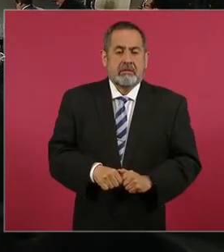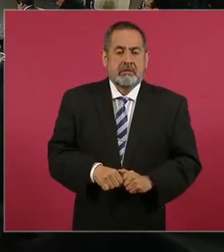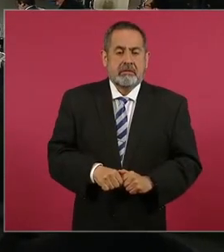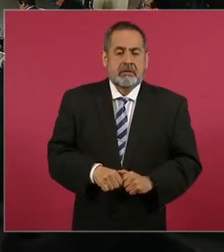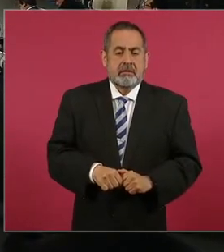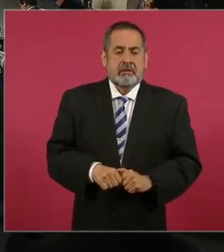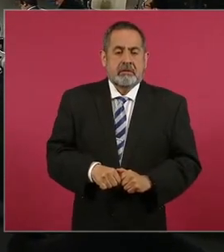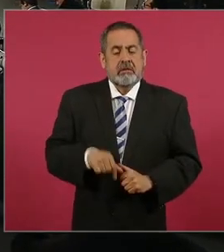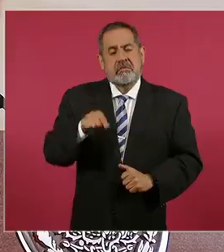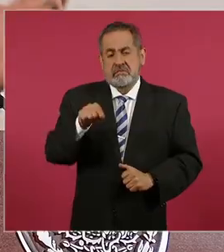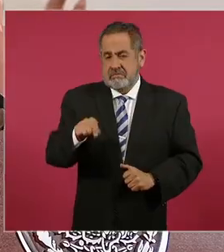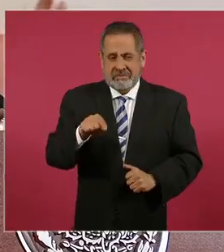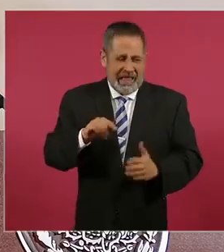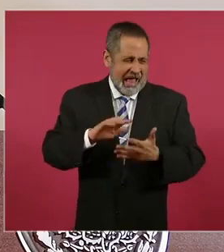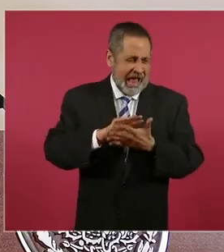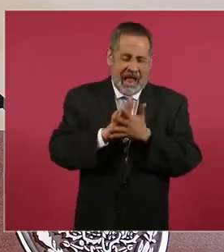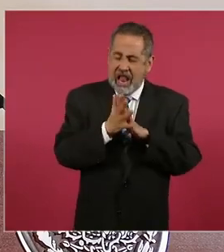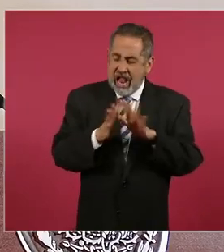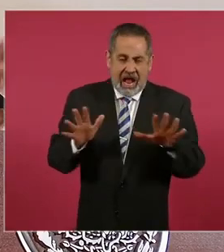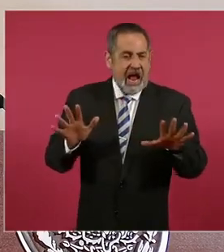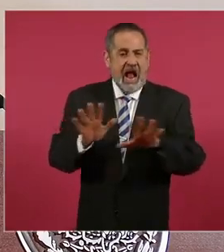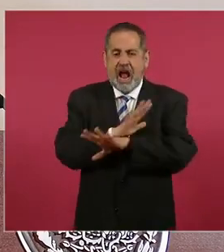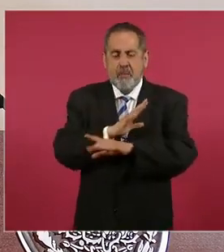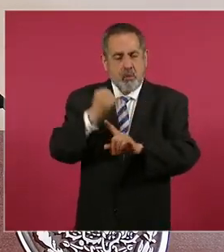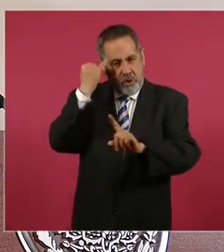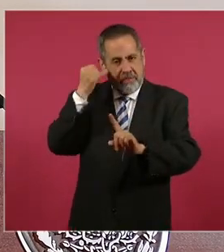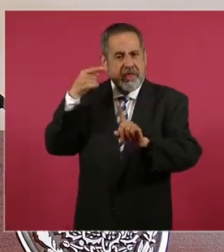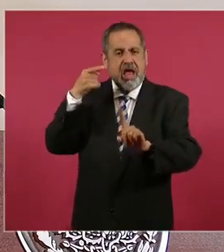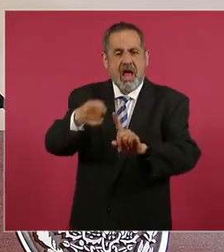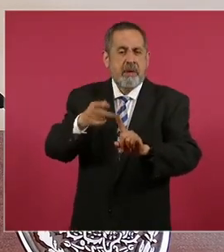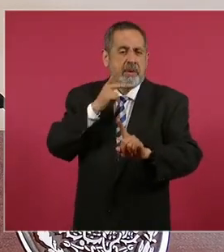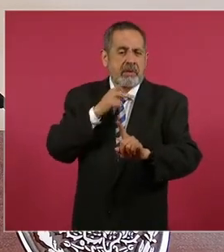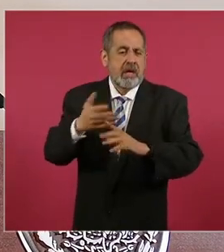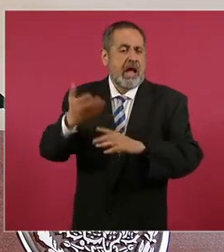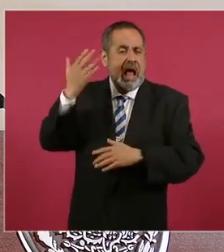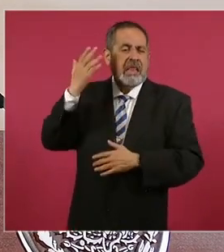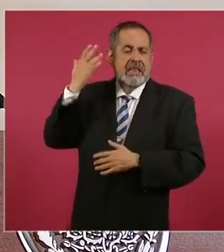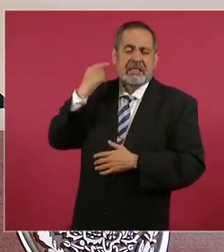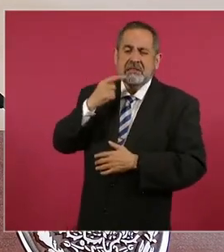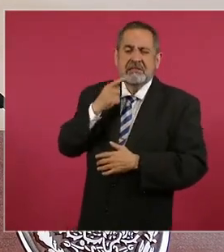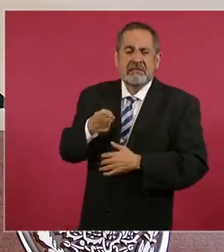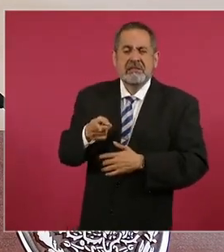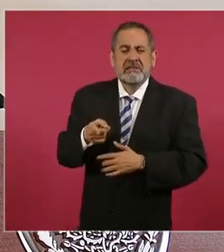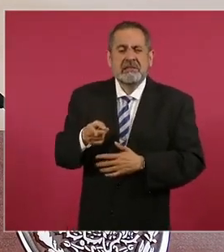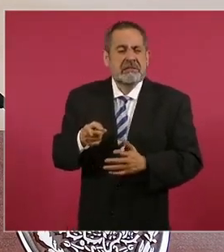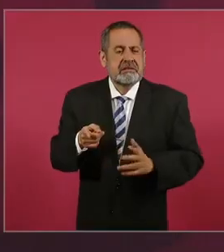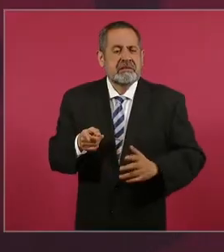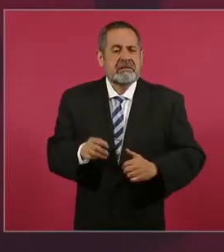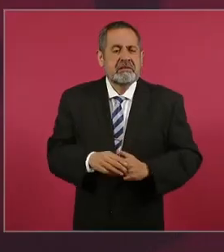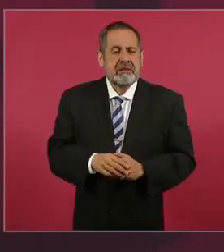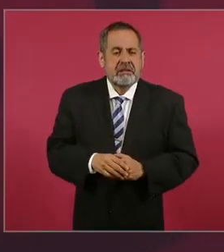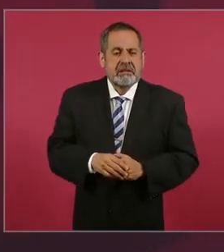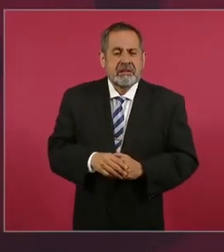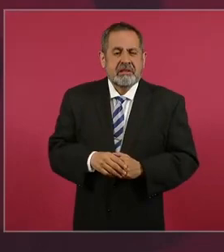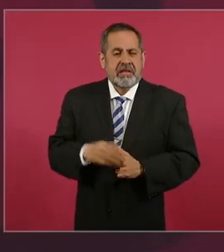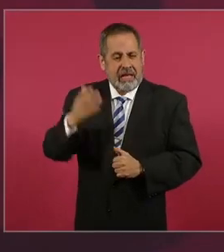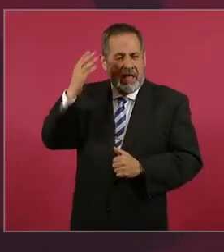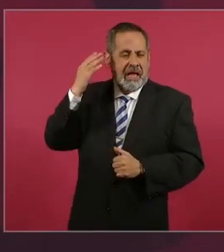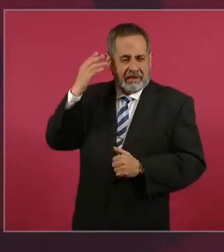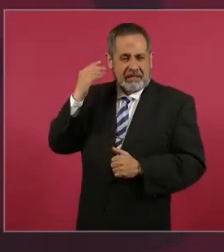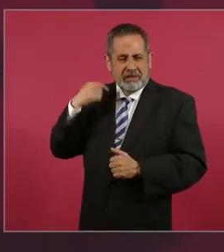es todo un cambio de la política petrolera. Antes lo decíamos en las plazas